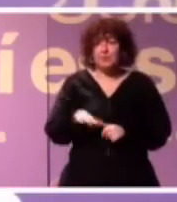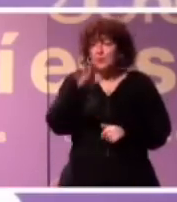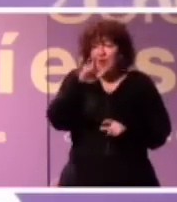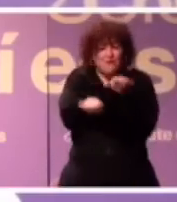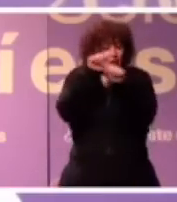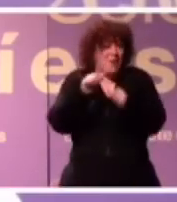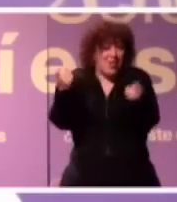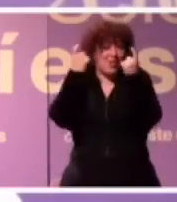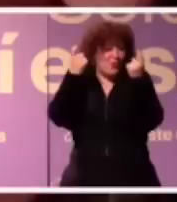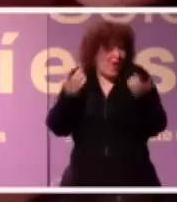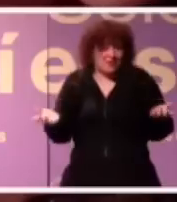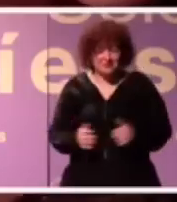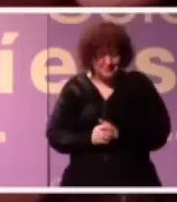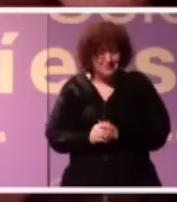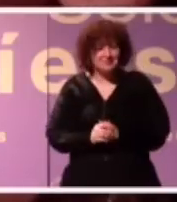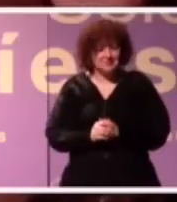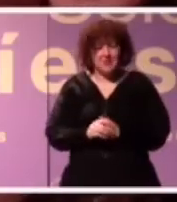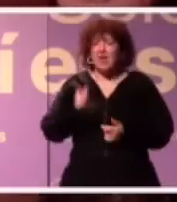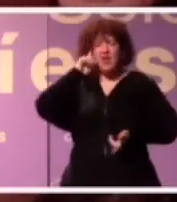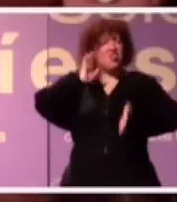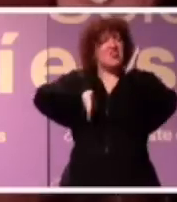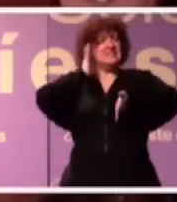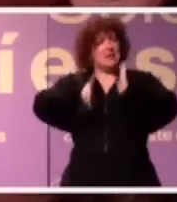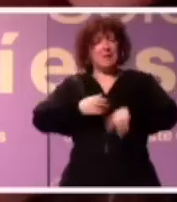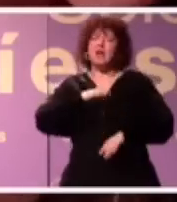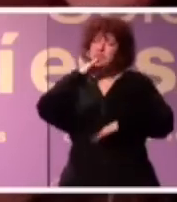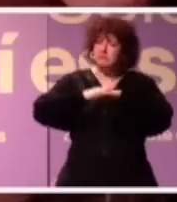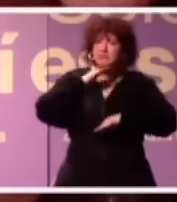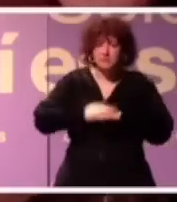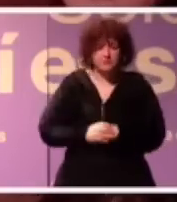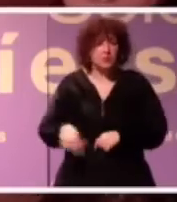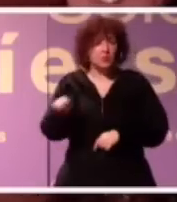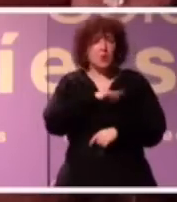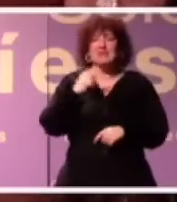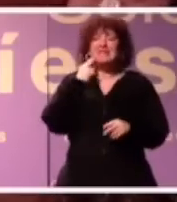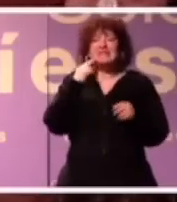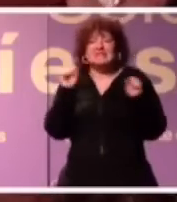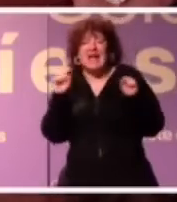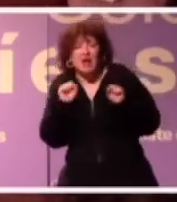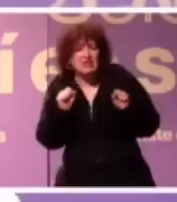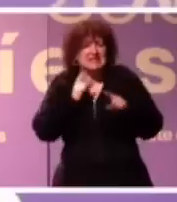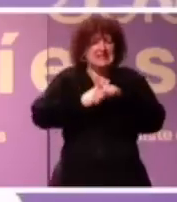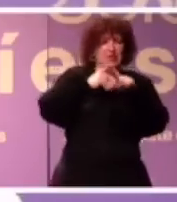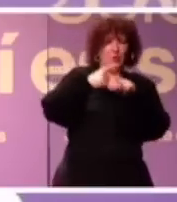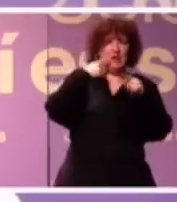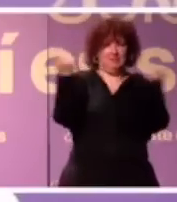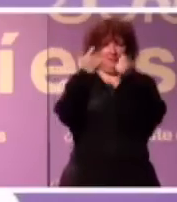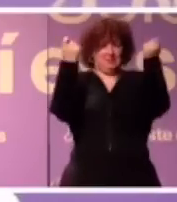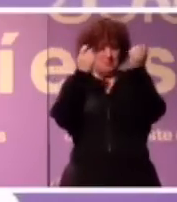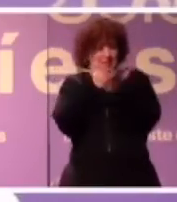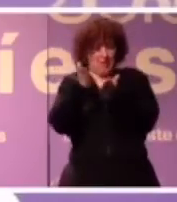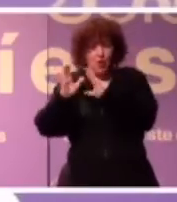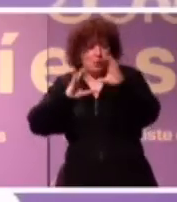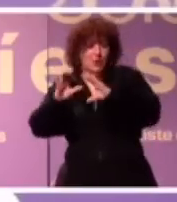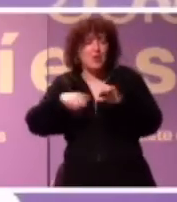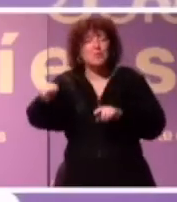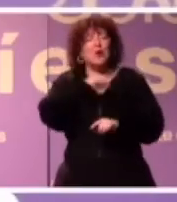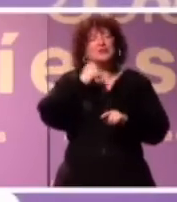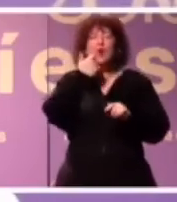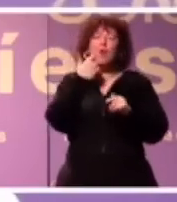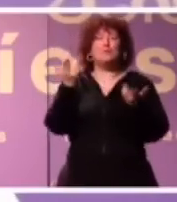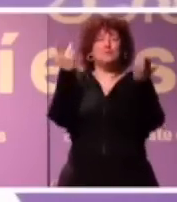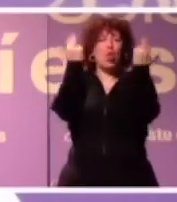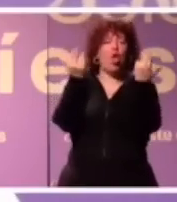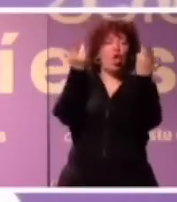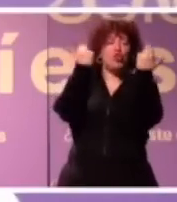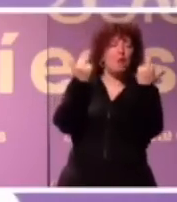educa esto disciplina Por eso nos están metiendo tanto terror sexual desde los medios porque es todo domestica que